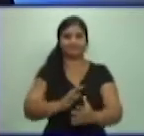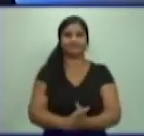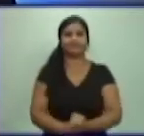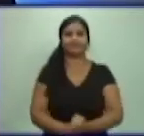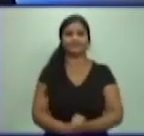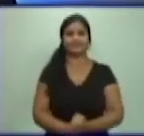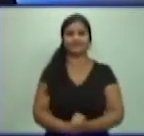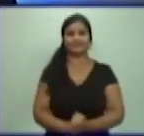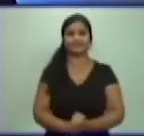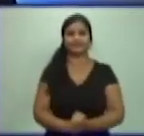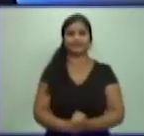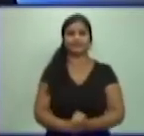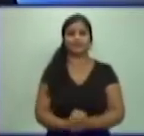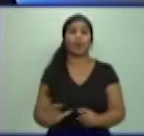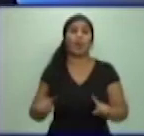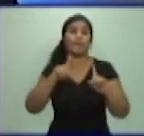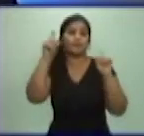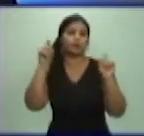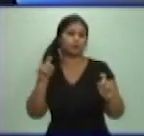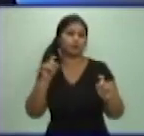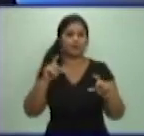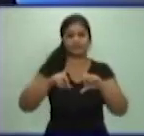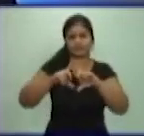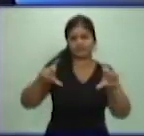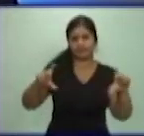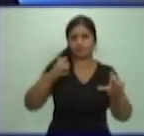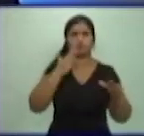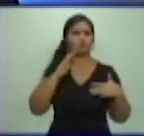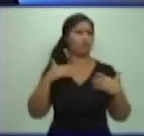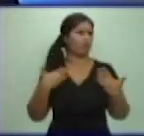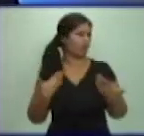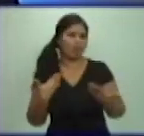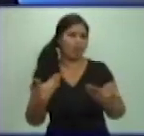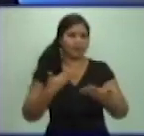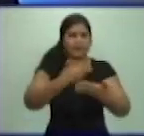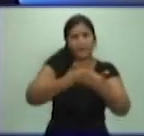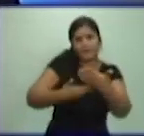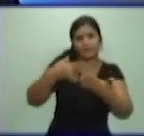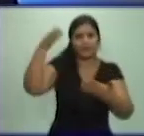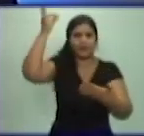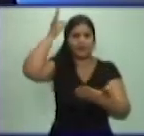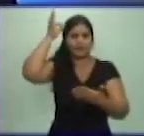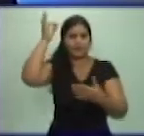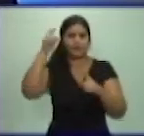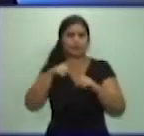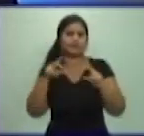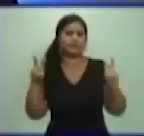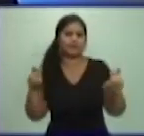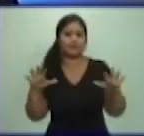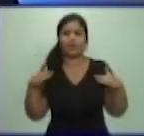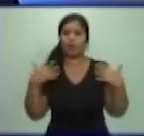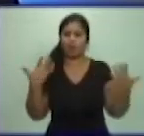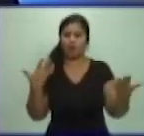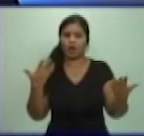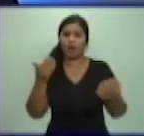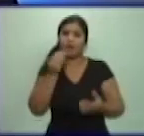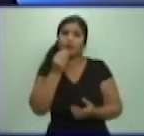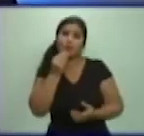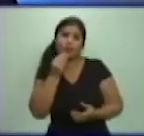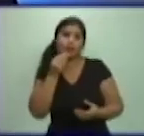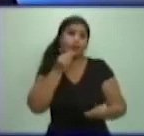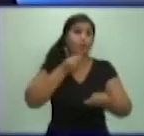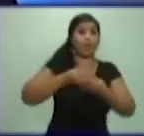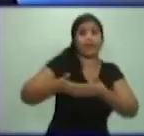Bueno, ¿cómo pudiera ser un texto del examen de español? ¿De qué nos pudiera hablar? ¿Pudiera ser en sentido general? ¿Pudiera ser de una